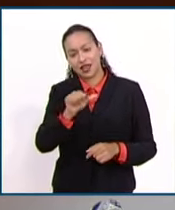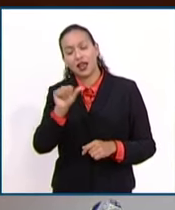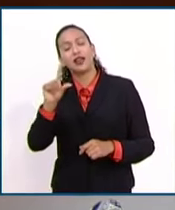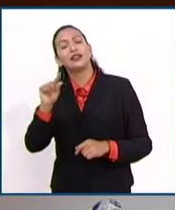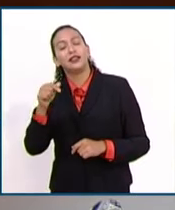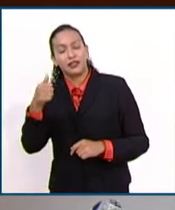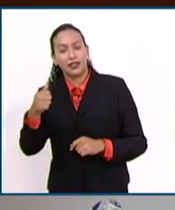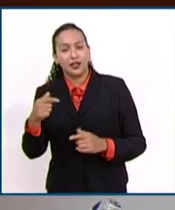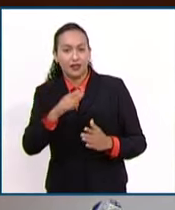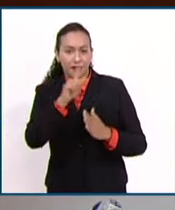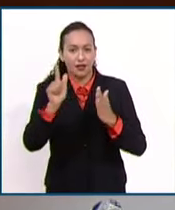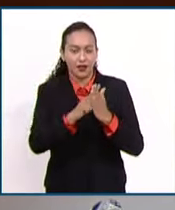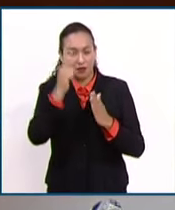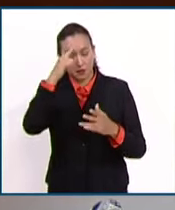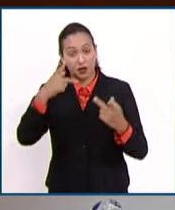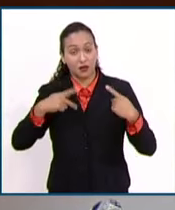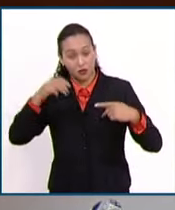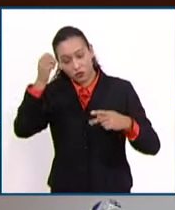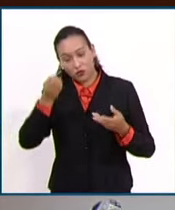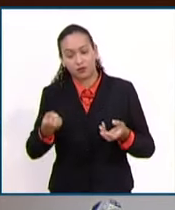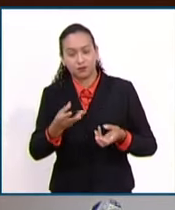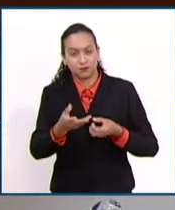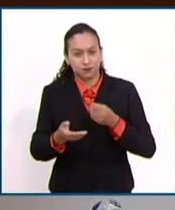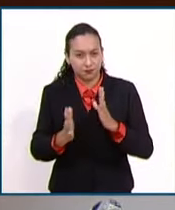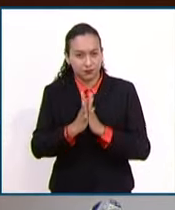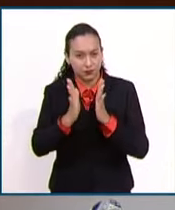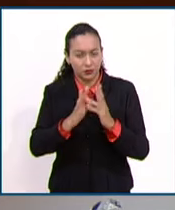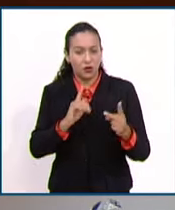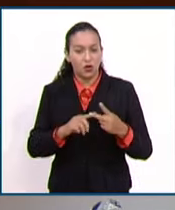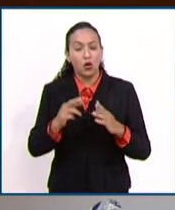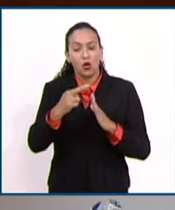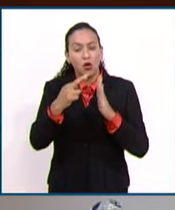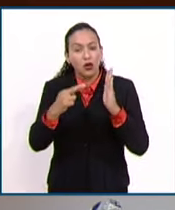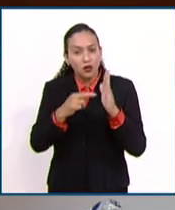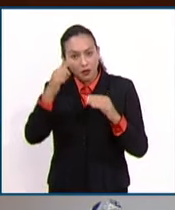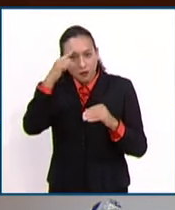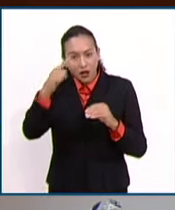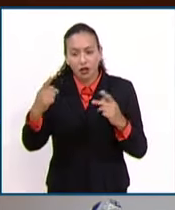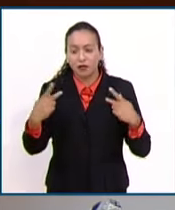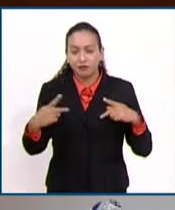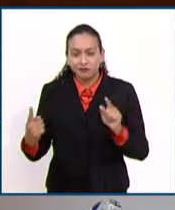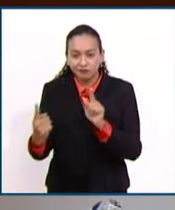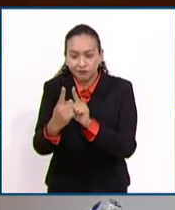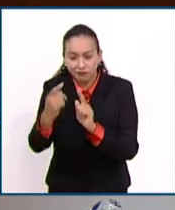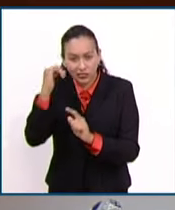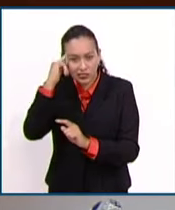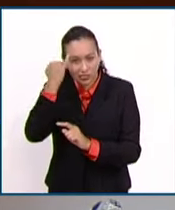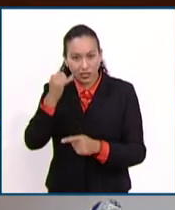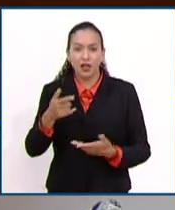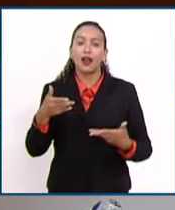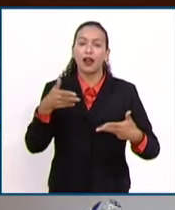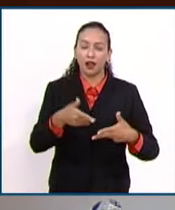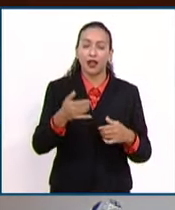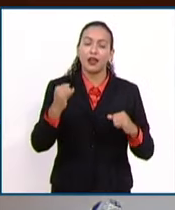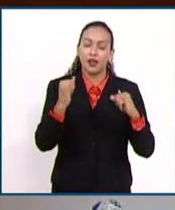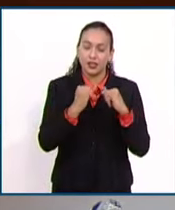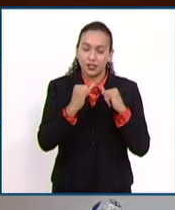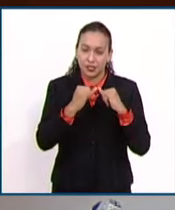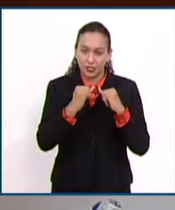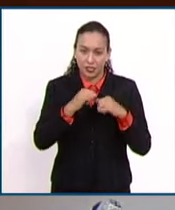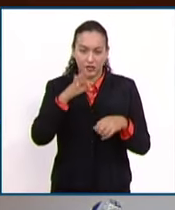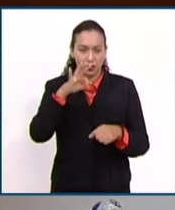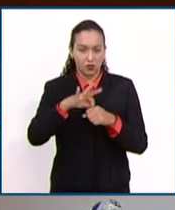de Mecanismos de Participación Ciudadana ni del Reglamento de Consulta Indígena emitido por el Instituto